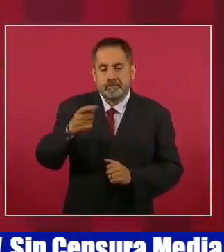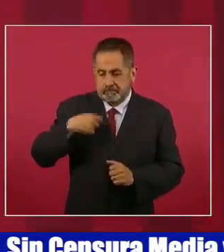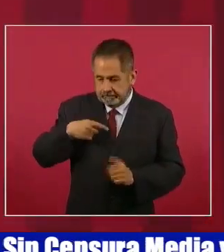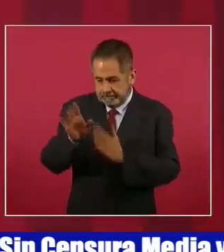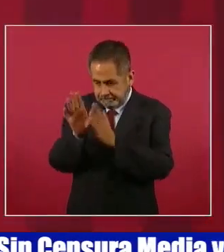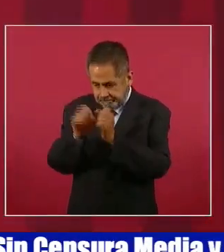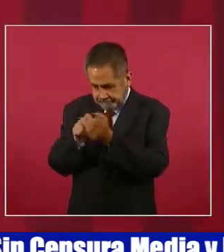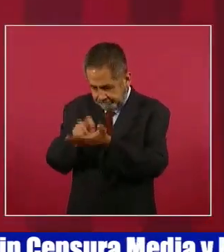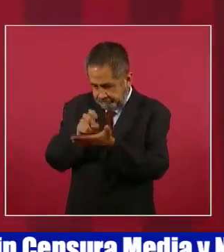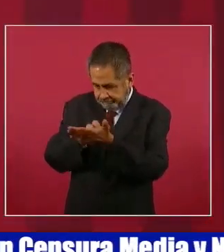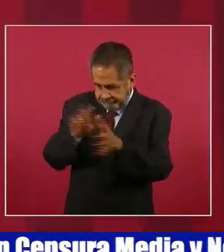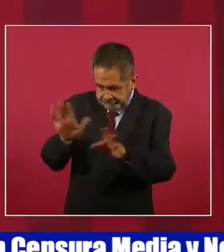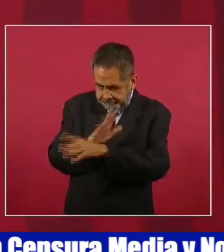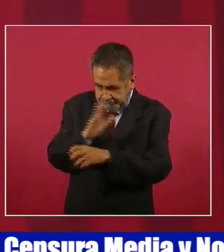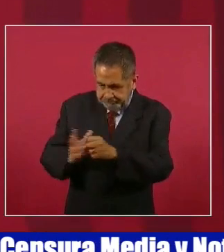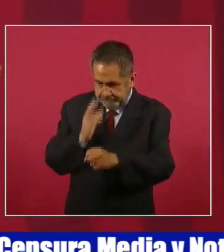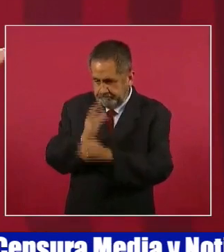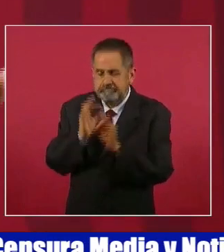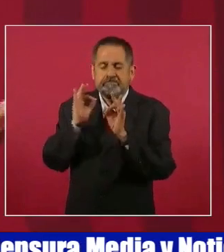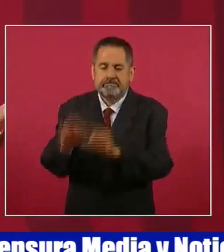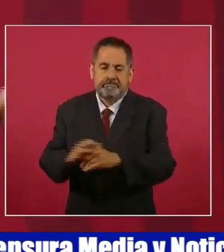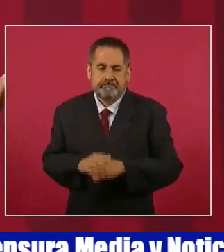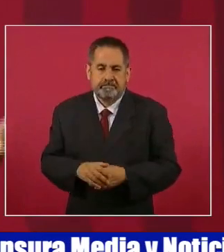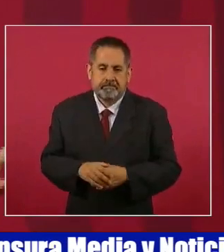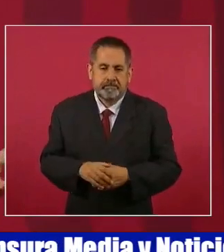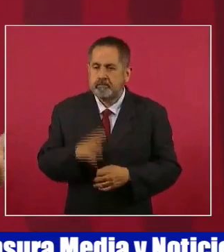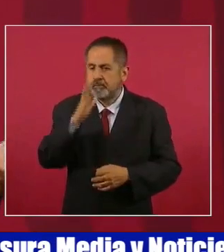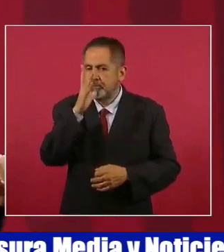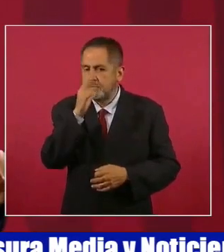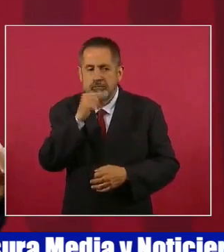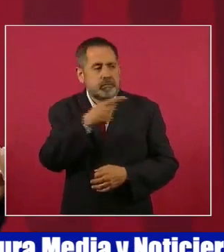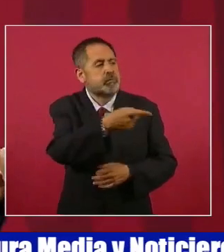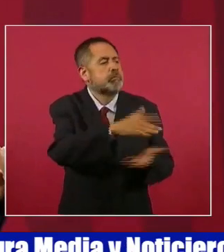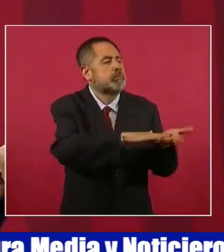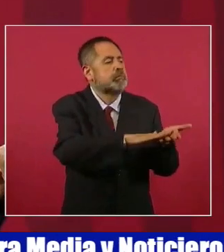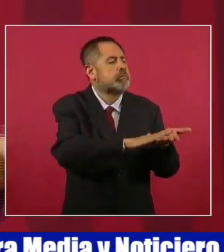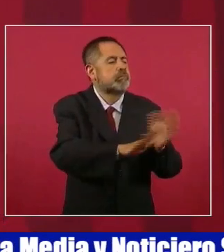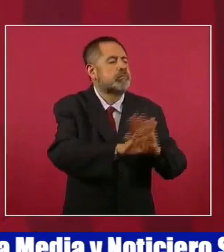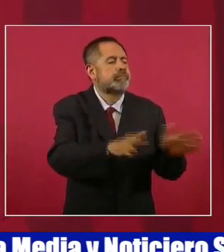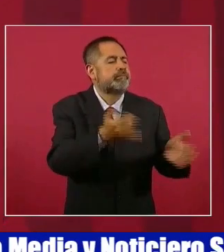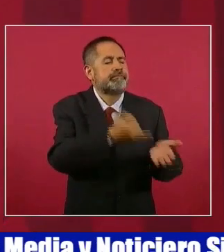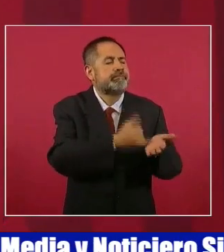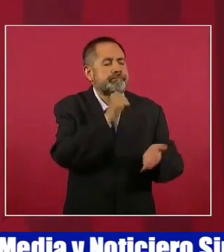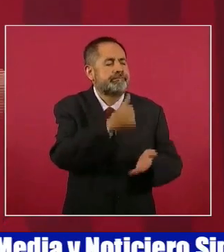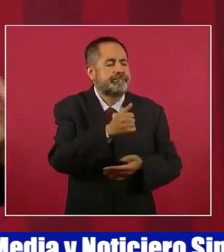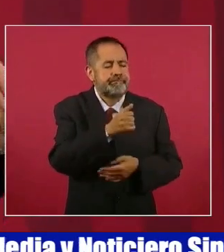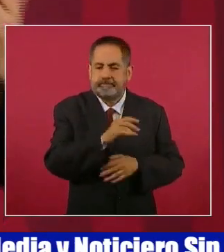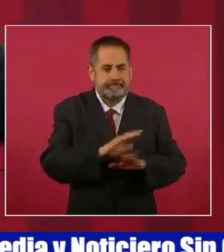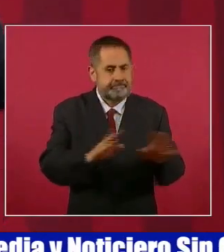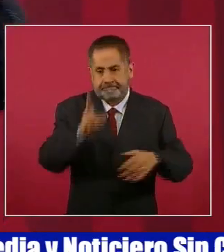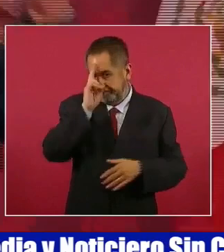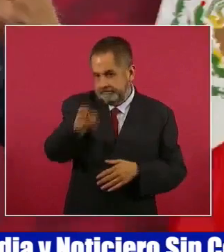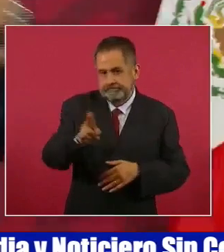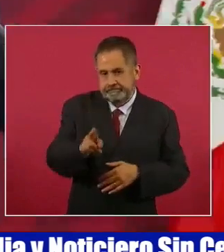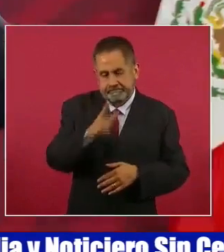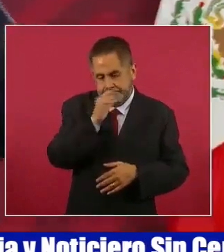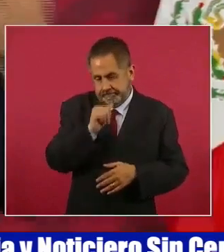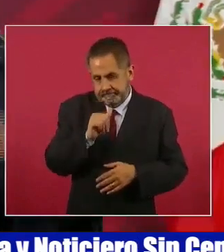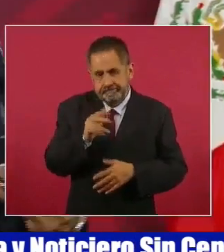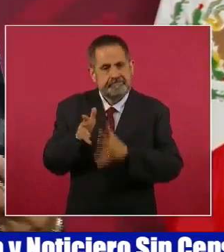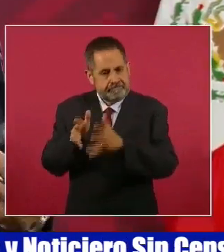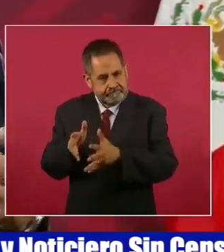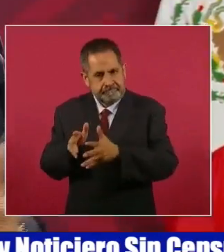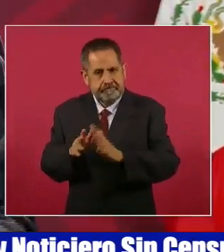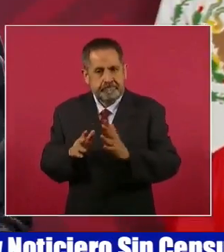sea administrada por las Fuerzas Armadas. Esto ha sido una de las formas de oposición por parte de